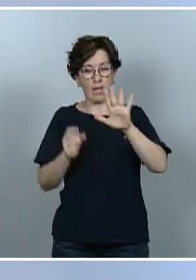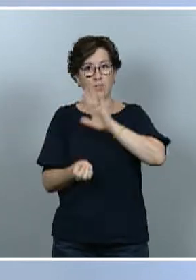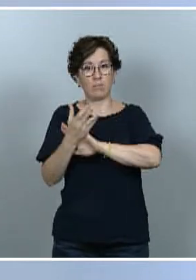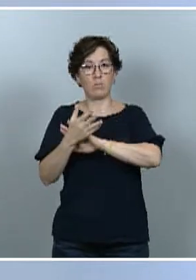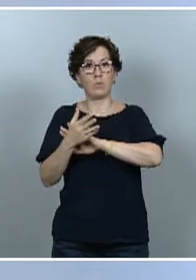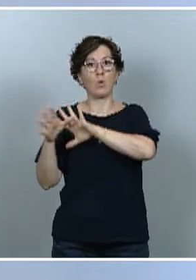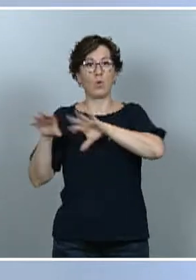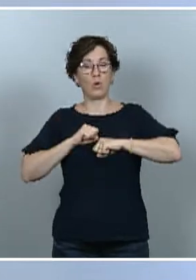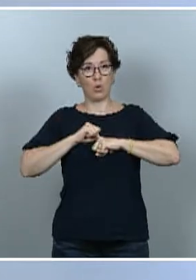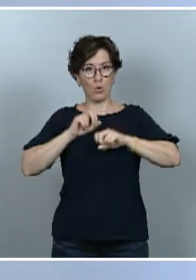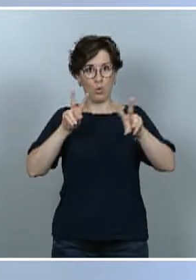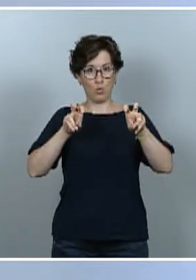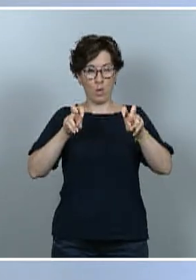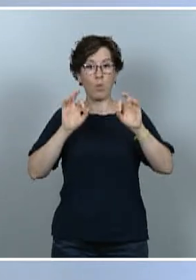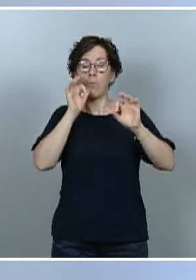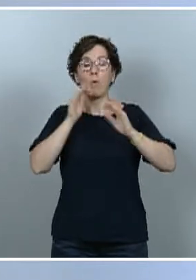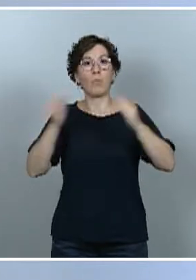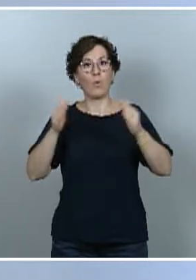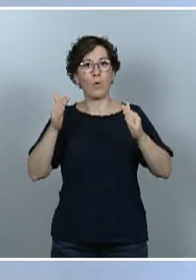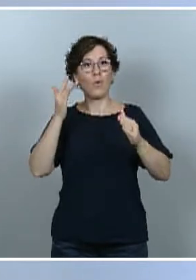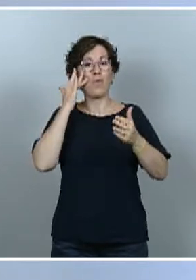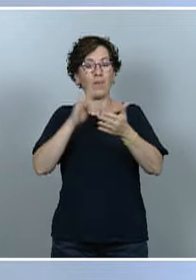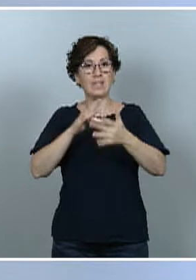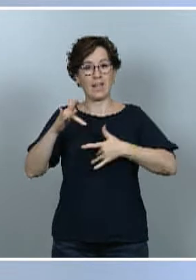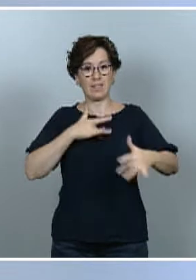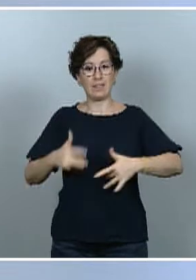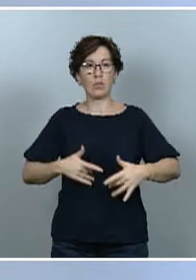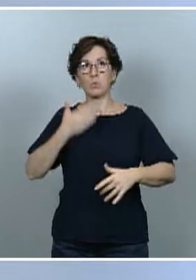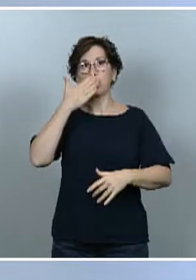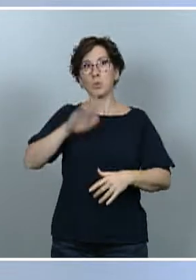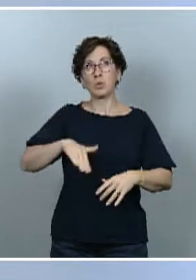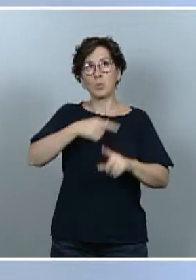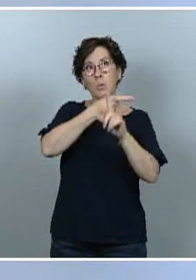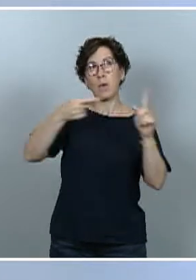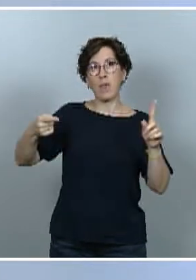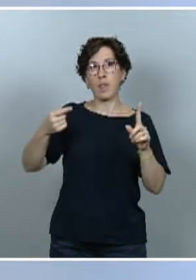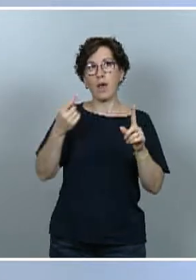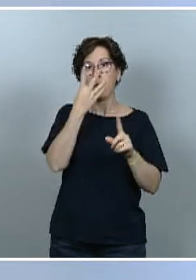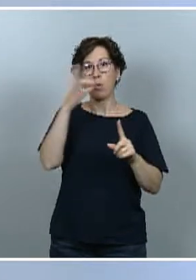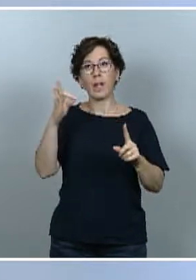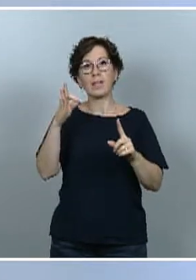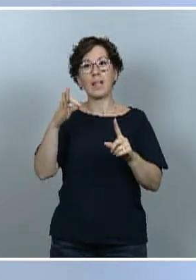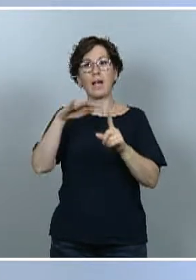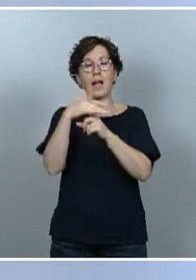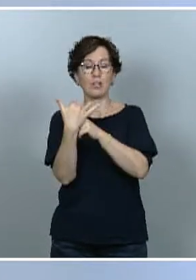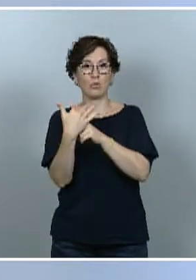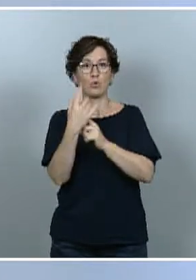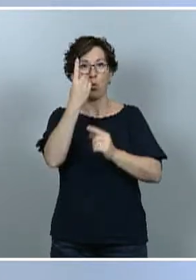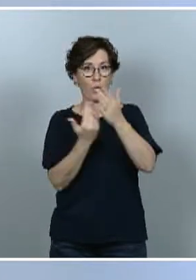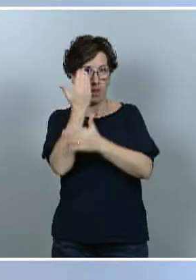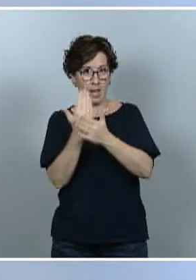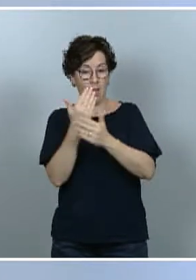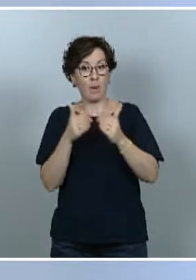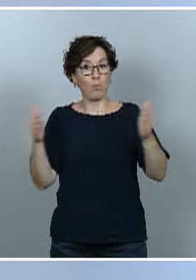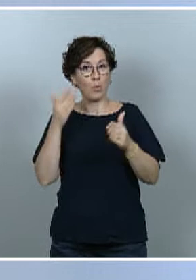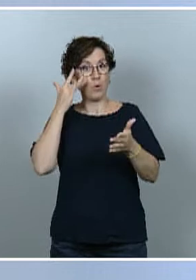por fecha de inicio de síntomas, lo que equivale a una media aproximada de unos 40 casos al día por fecha de inicio de síntomas, y a las